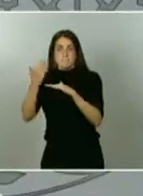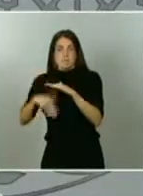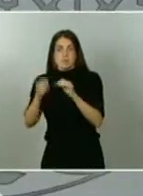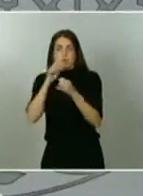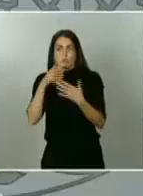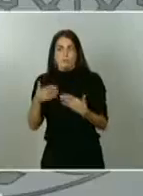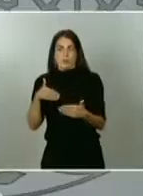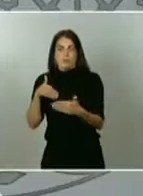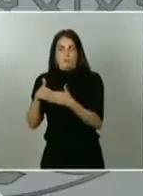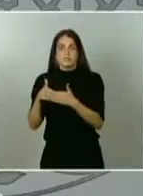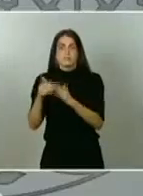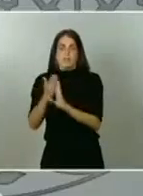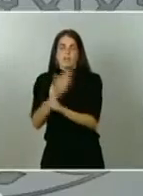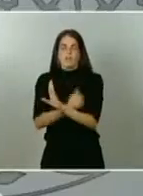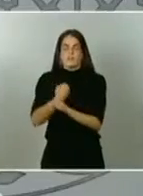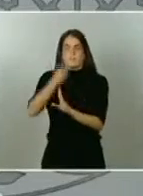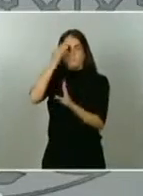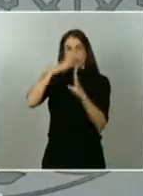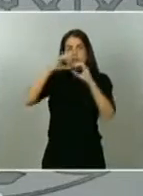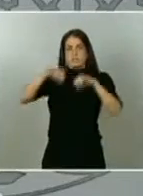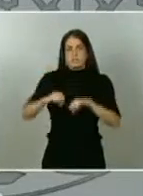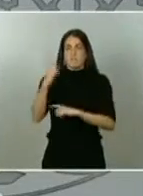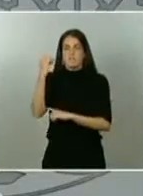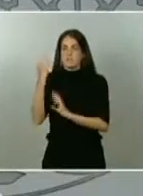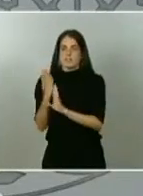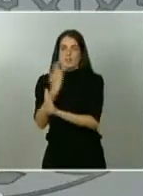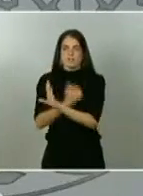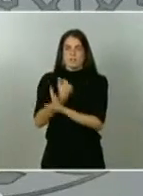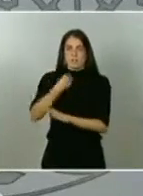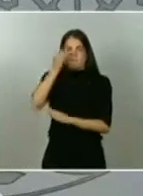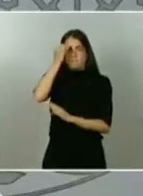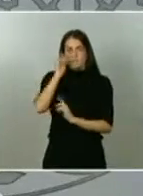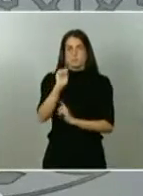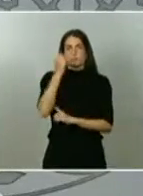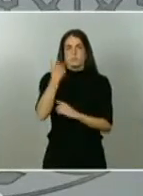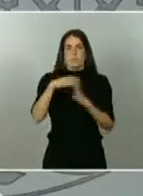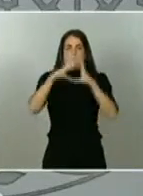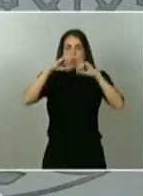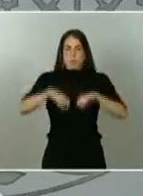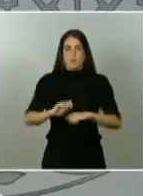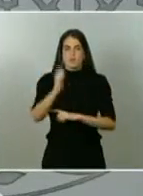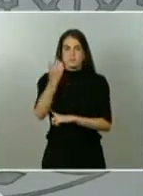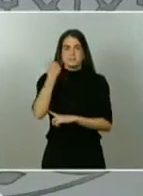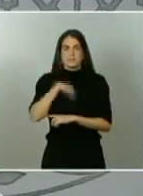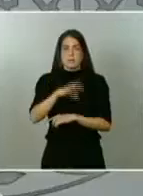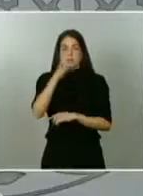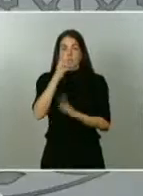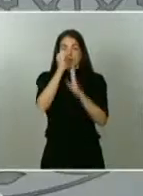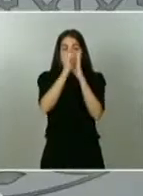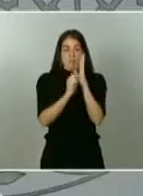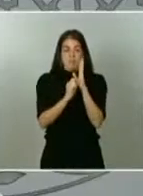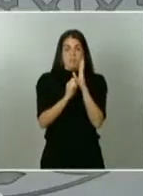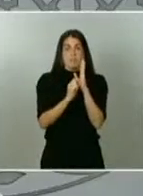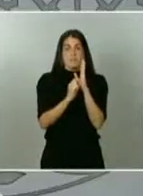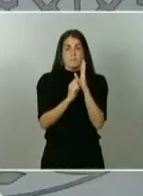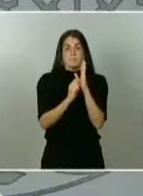en todo caso antes del próximo viernes, en donde ya empiezan a entrar en colisión algunas de las medidas de